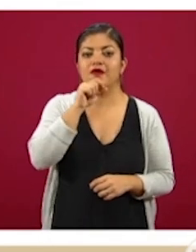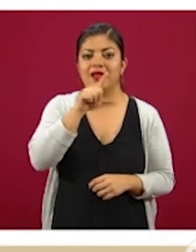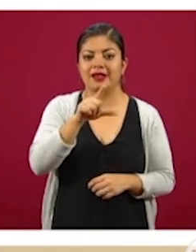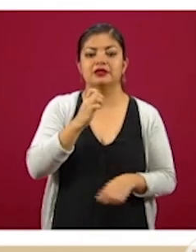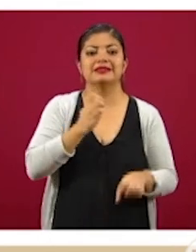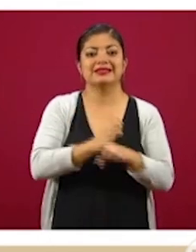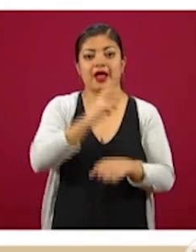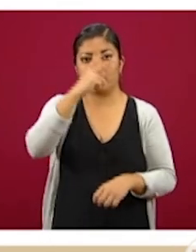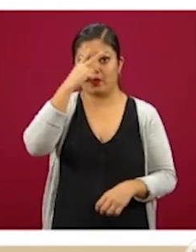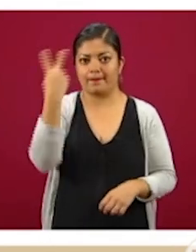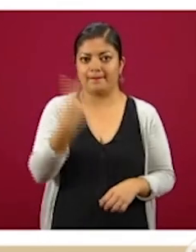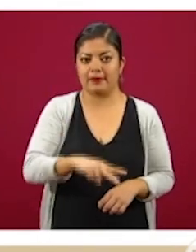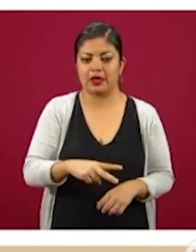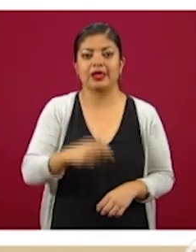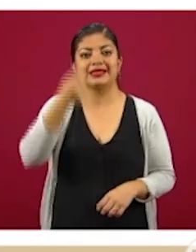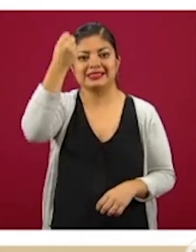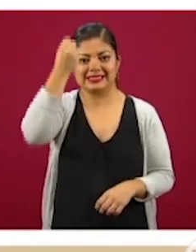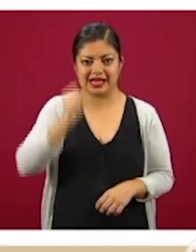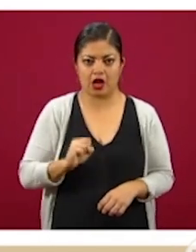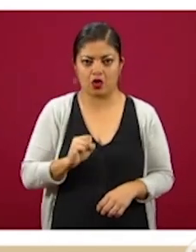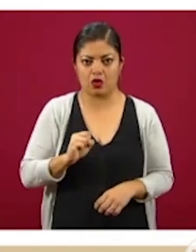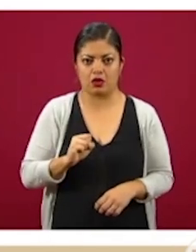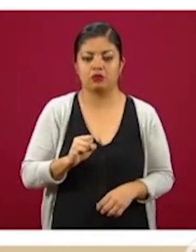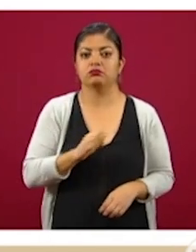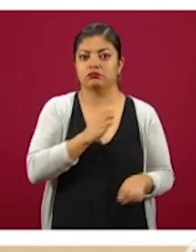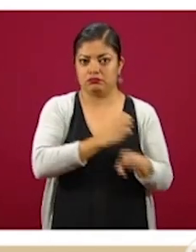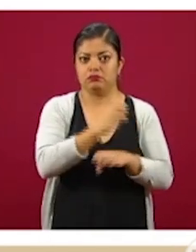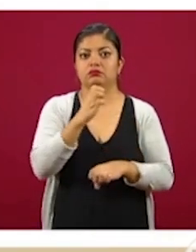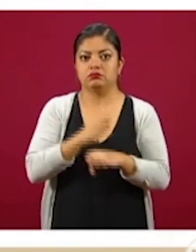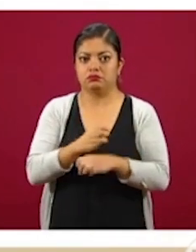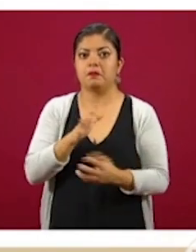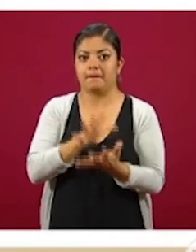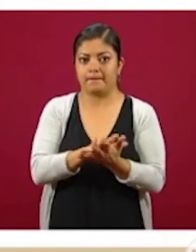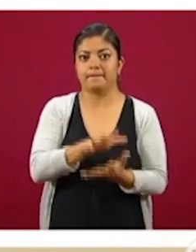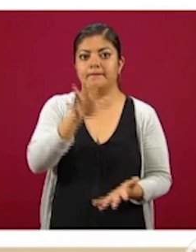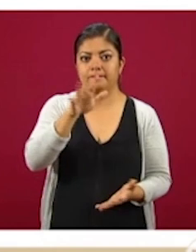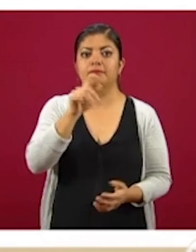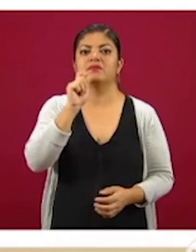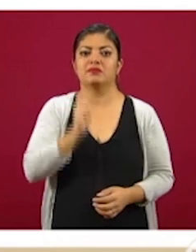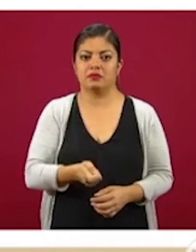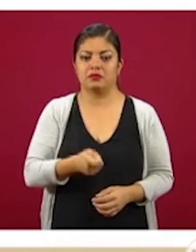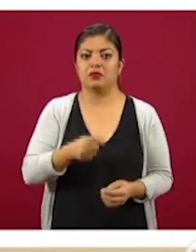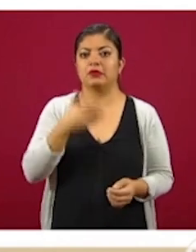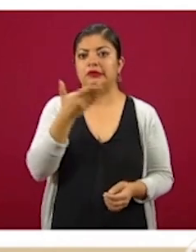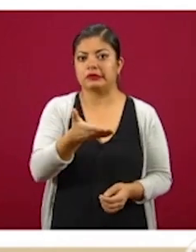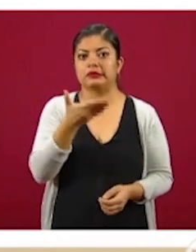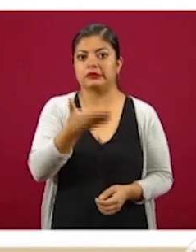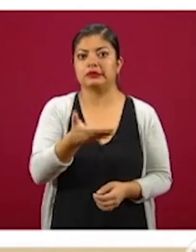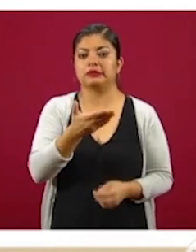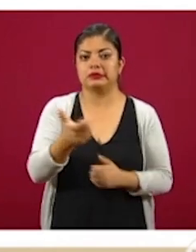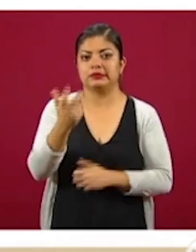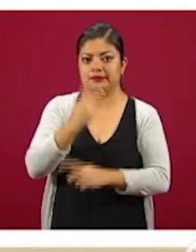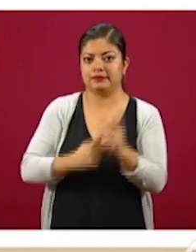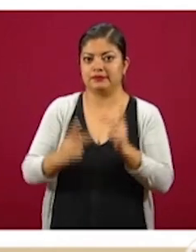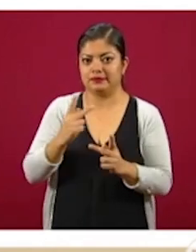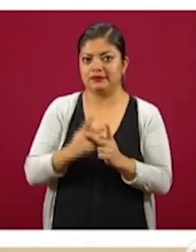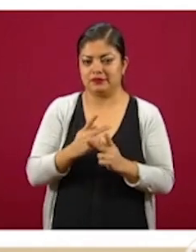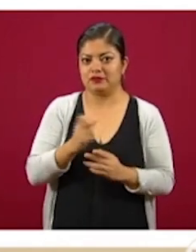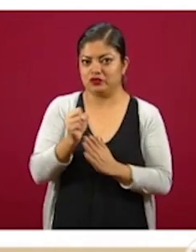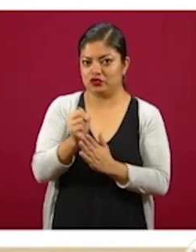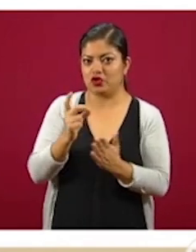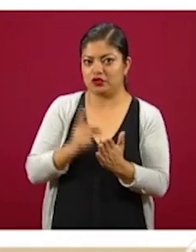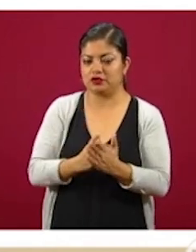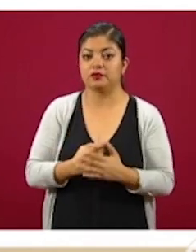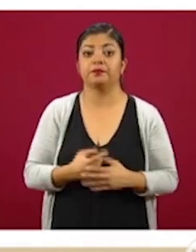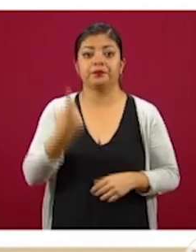Estado de México y Sinaloa con los estados que tienen un mayor número de solicitudes. La semana